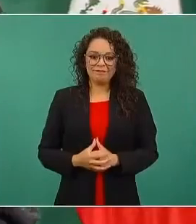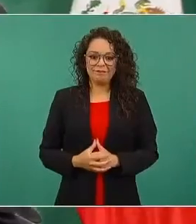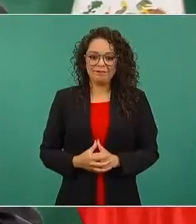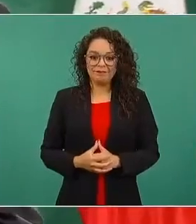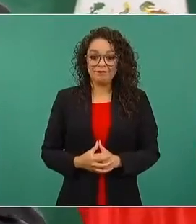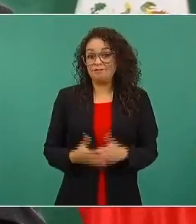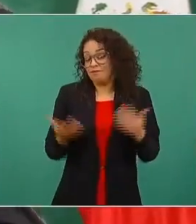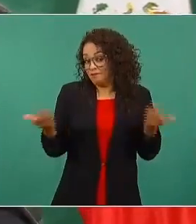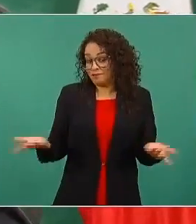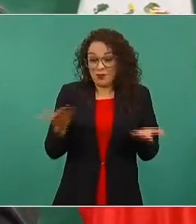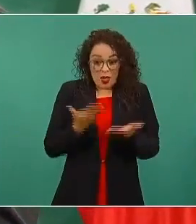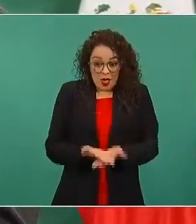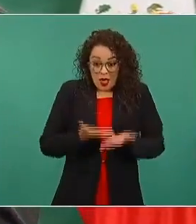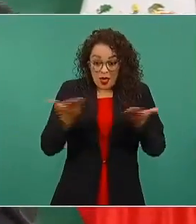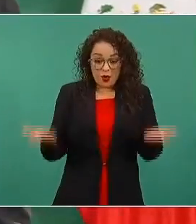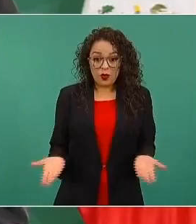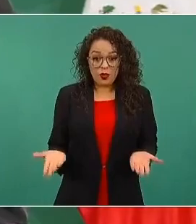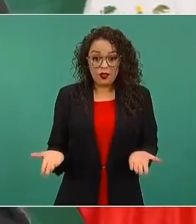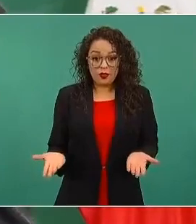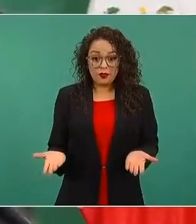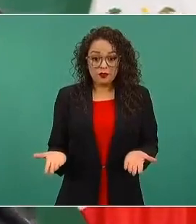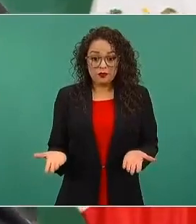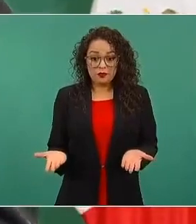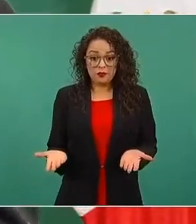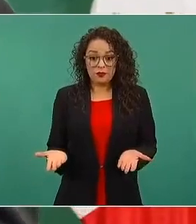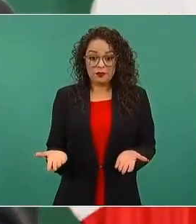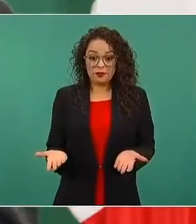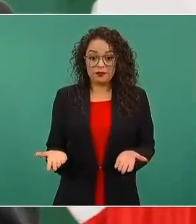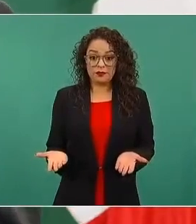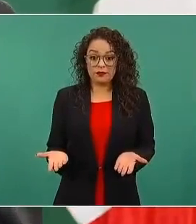Entonces, ahora, pues no dejan